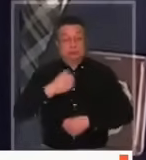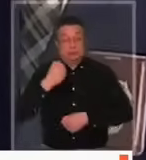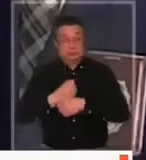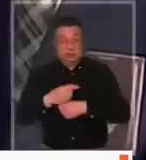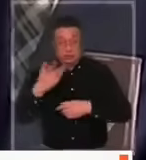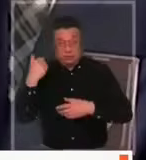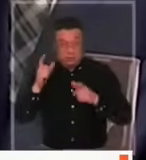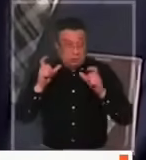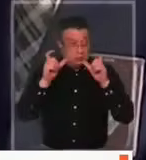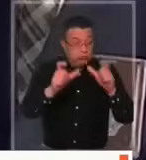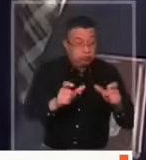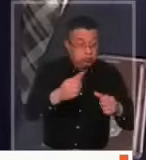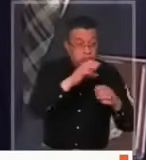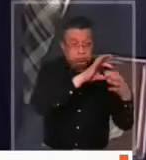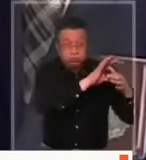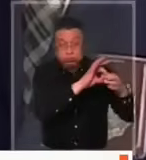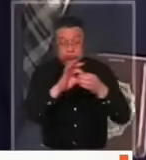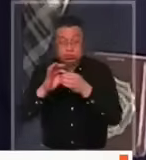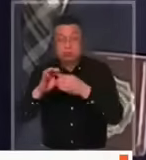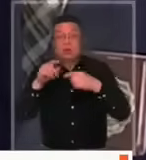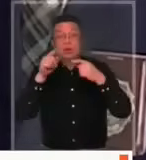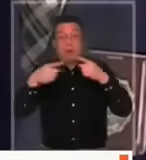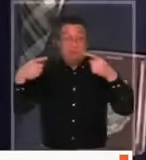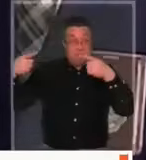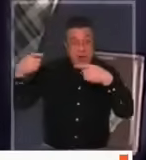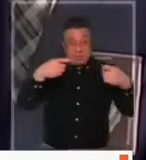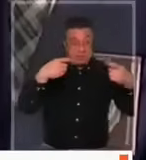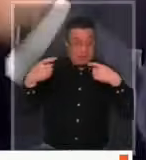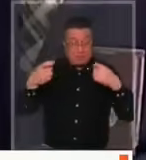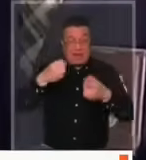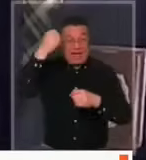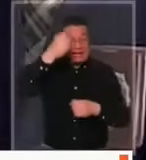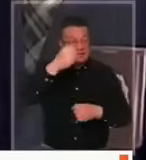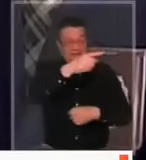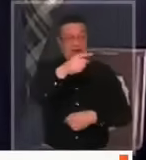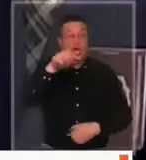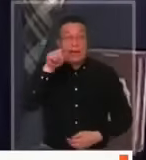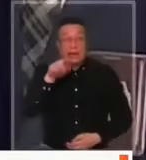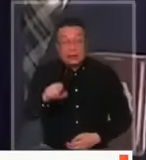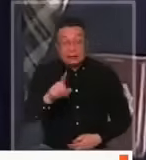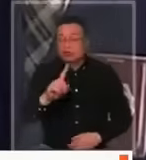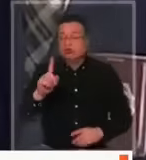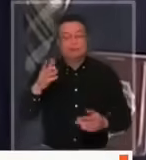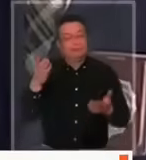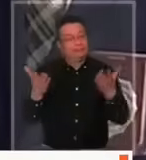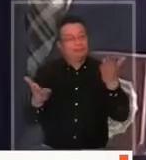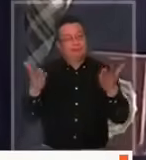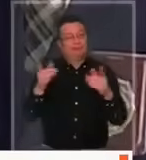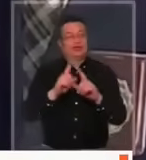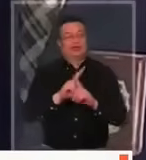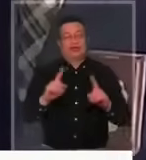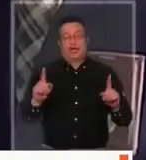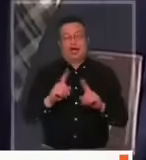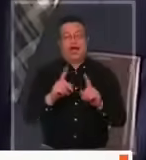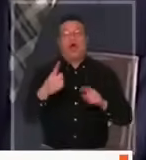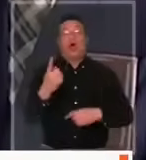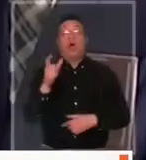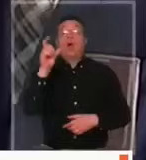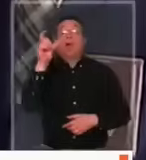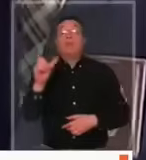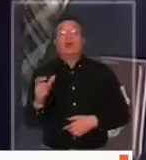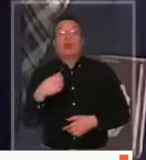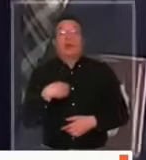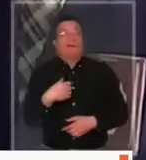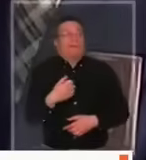ocurrieron los hechos, donde se enfrentaron a disparos con criminales, no tiene comparación con que alguien se pueda